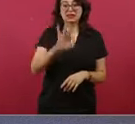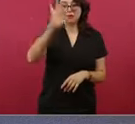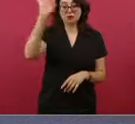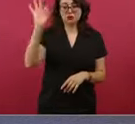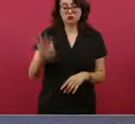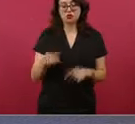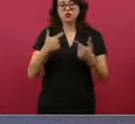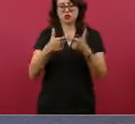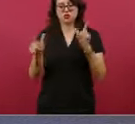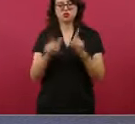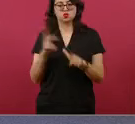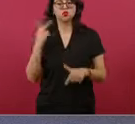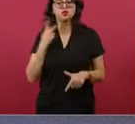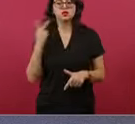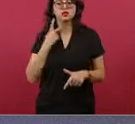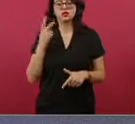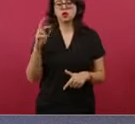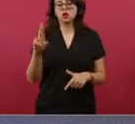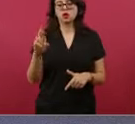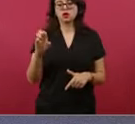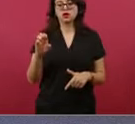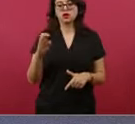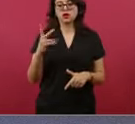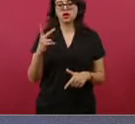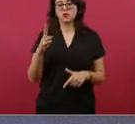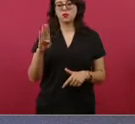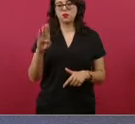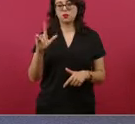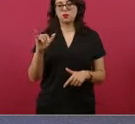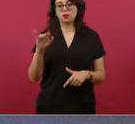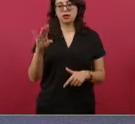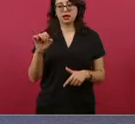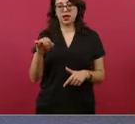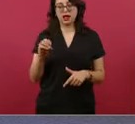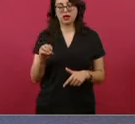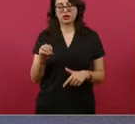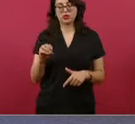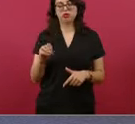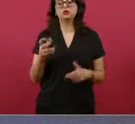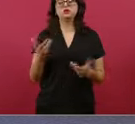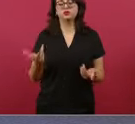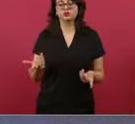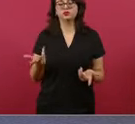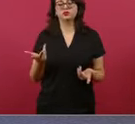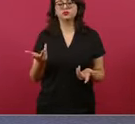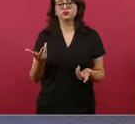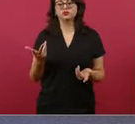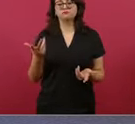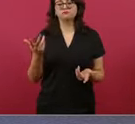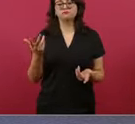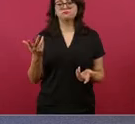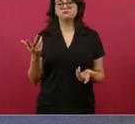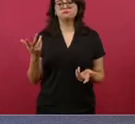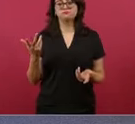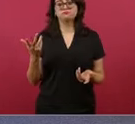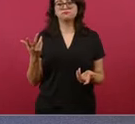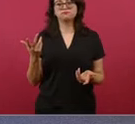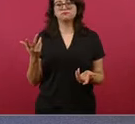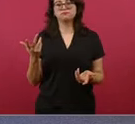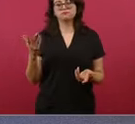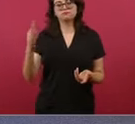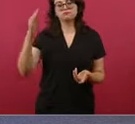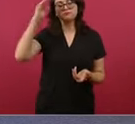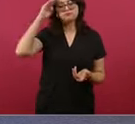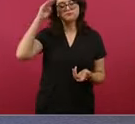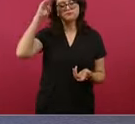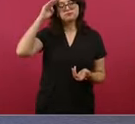republicanos, o sea, del Partido Republicano, los que simpatizan con el Partido Republicano,